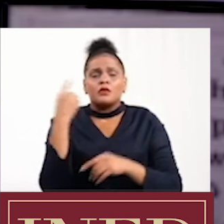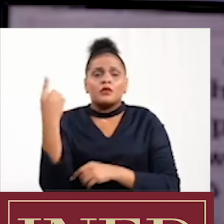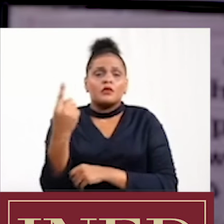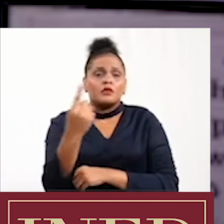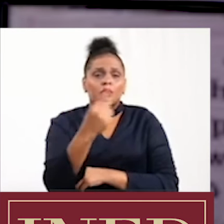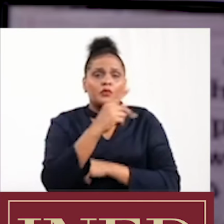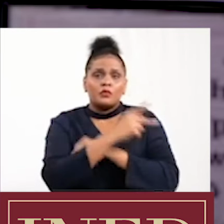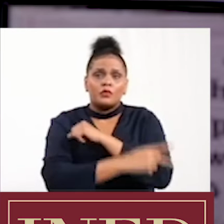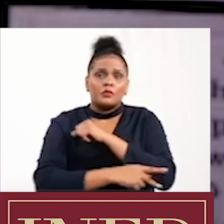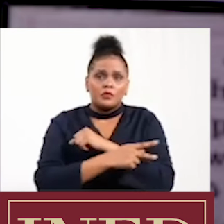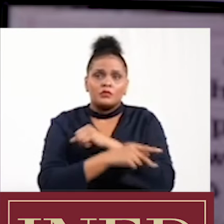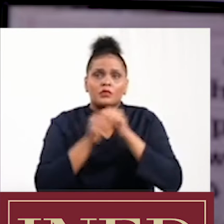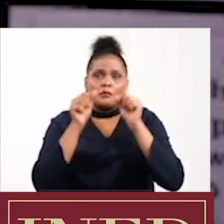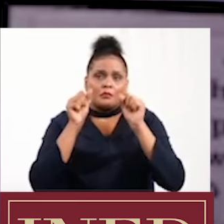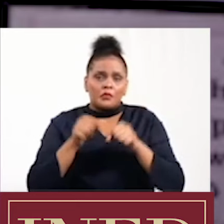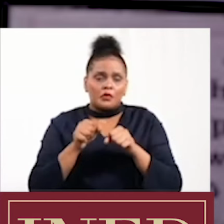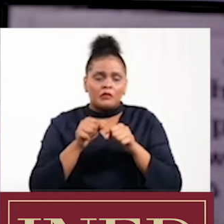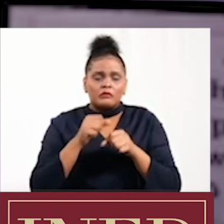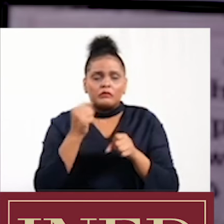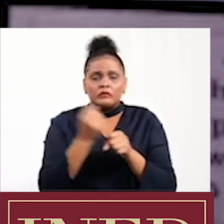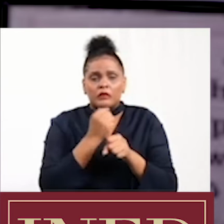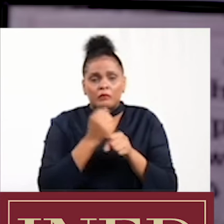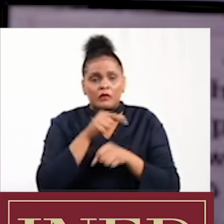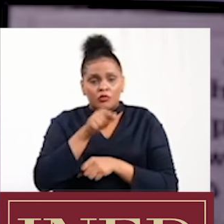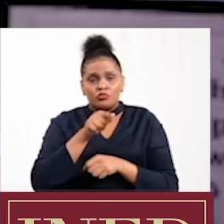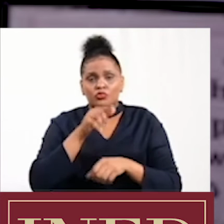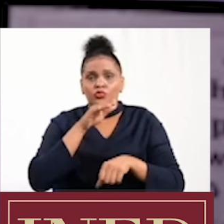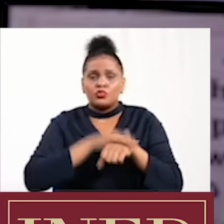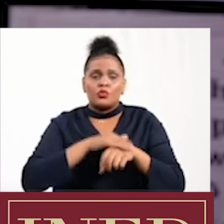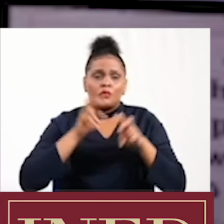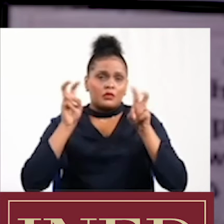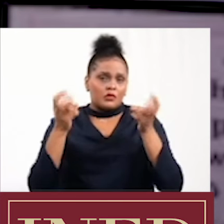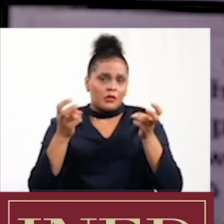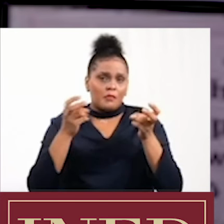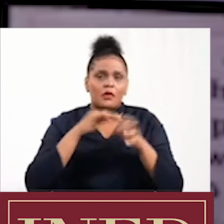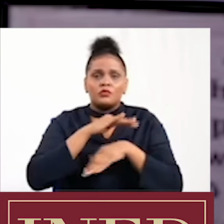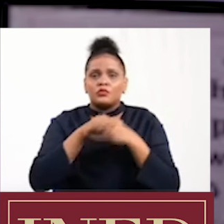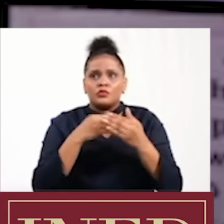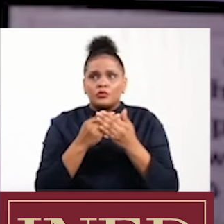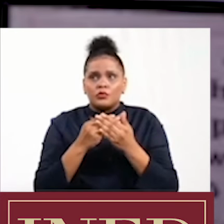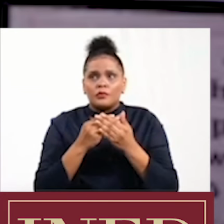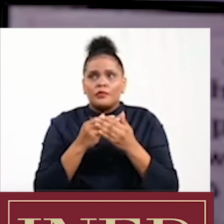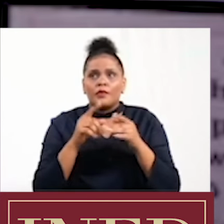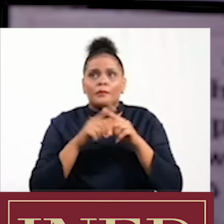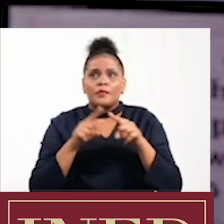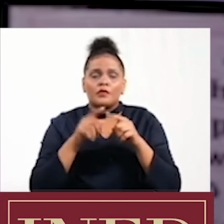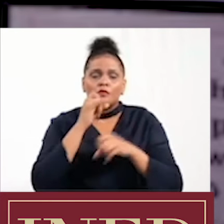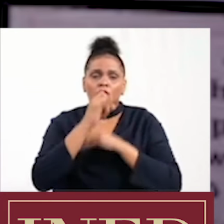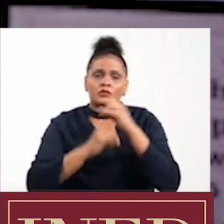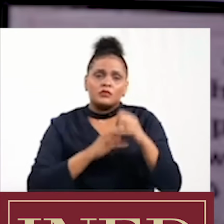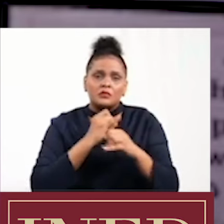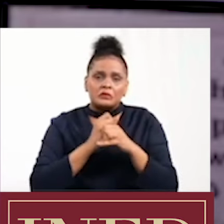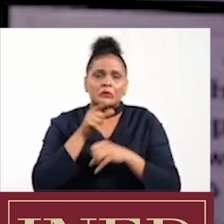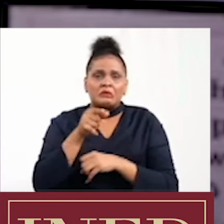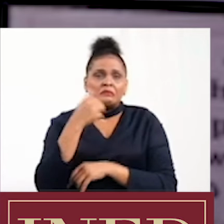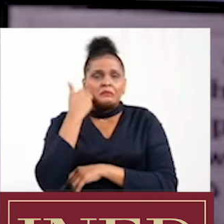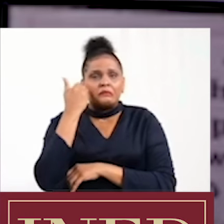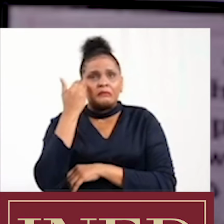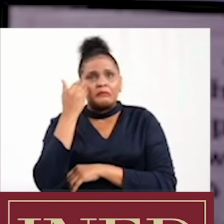países de los propios actores nacionales que estén trabajando estos temas no porque las organizaciones internacionales son facilitadores